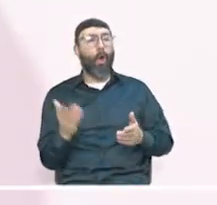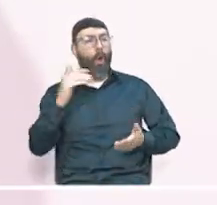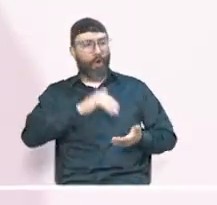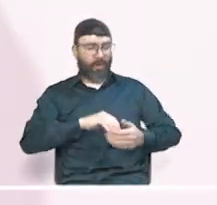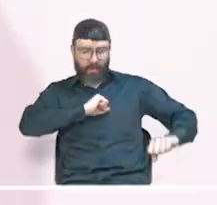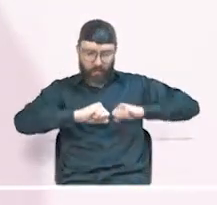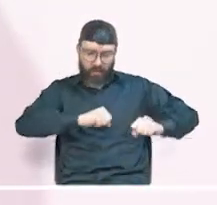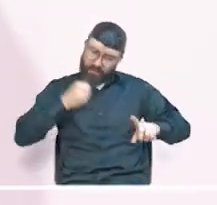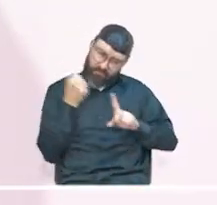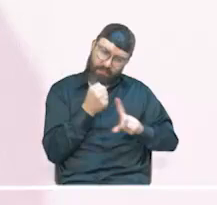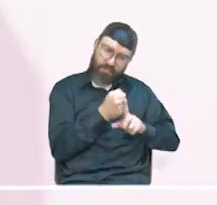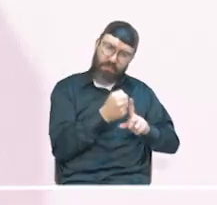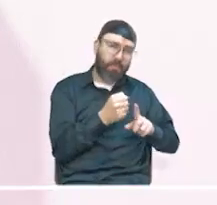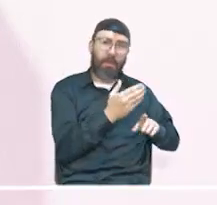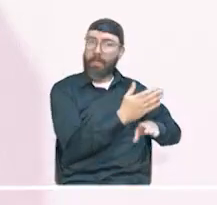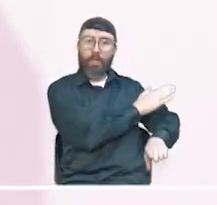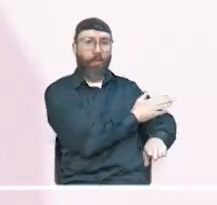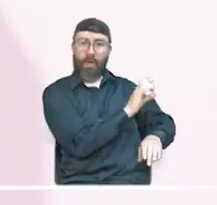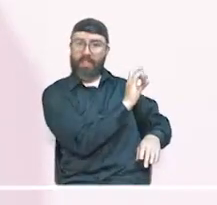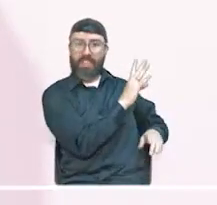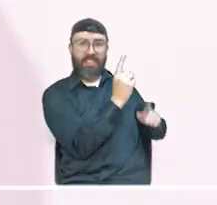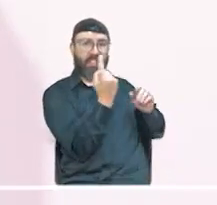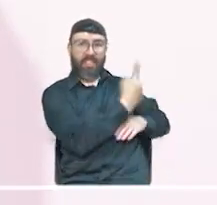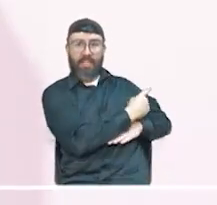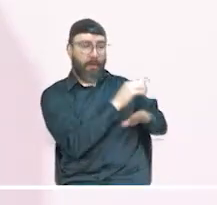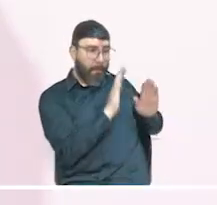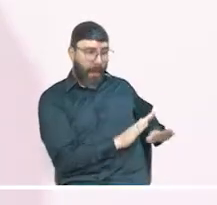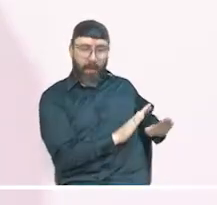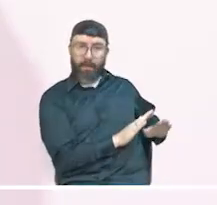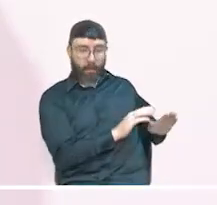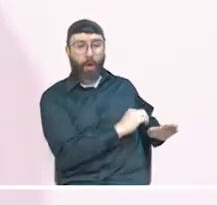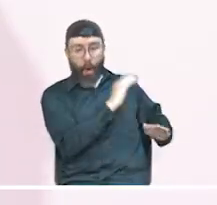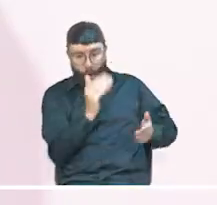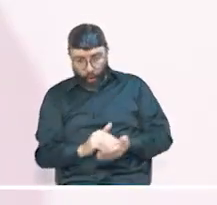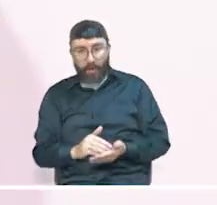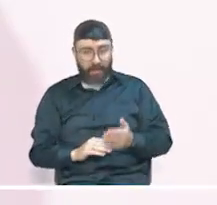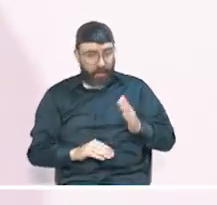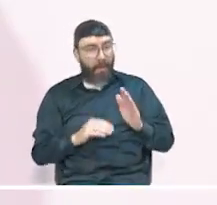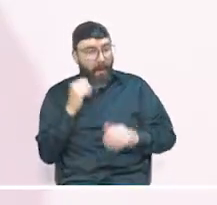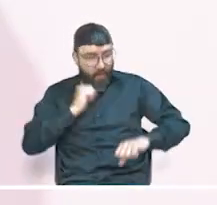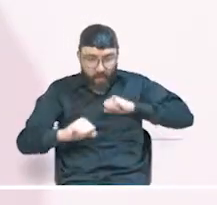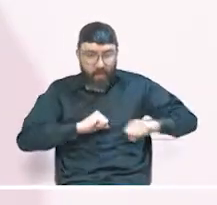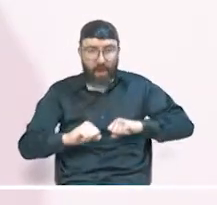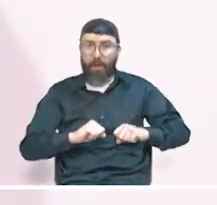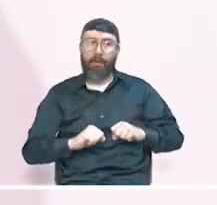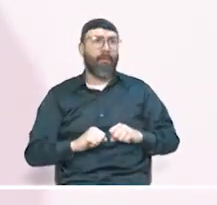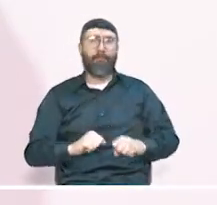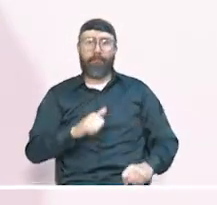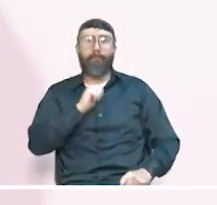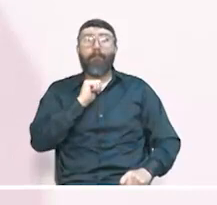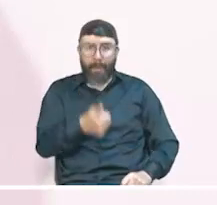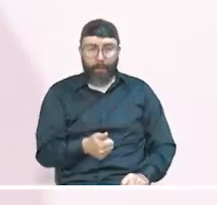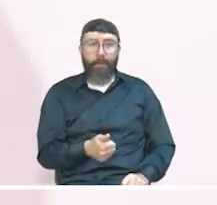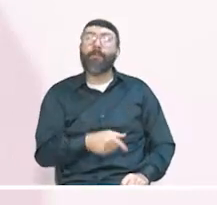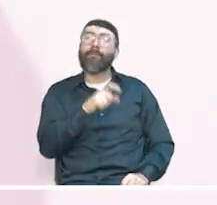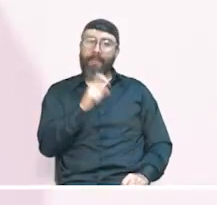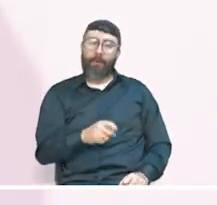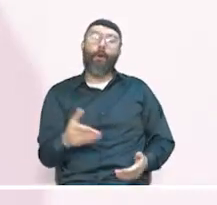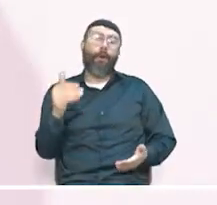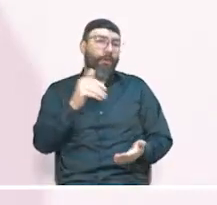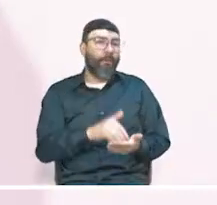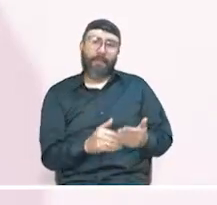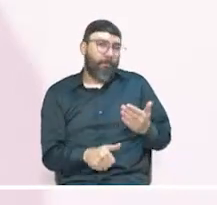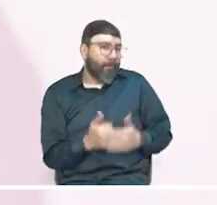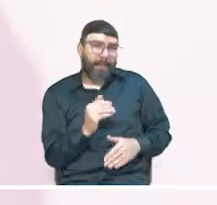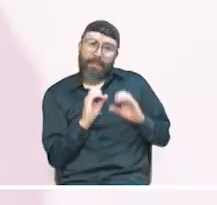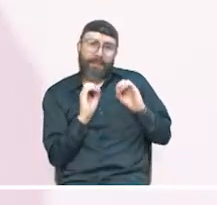misma intensidad que tenía previamente de una lesión o de una pausa, es probable que en ese momento vaya a empeorar su lesión o que vaya a ocurrir una lesión, porque